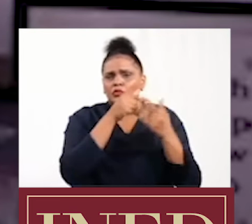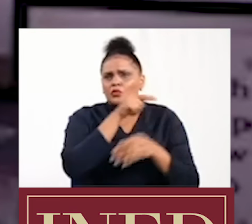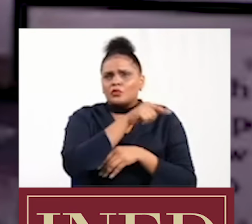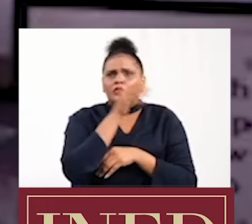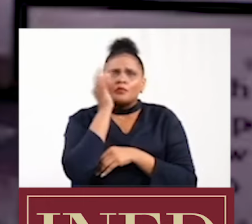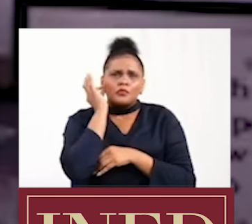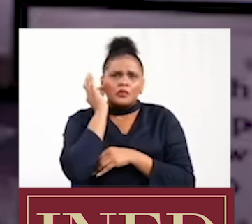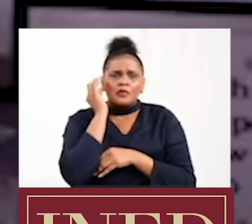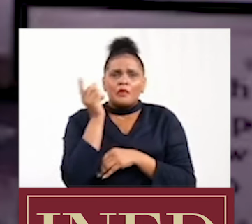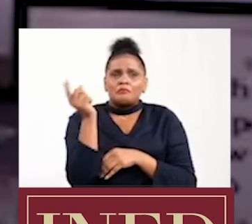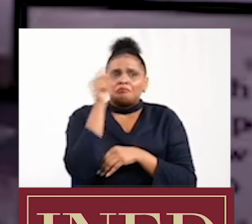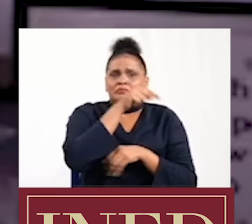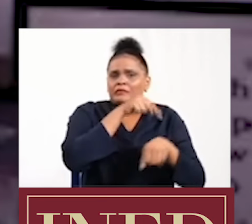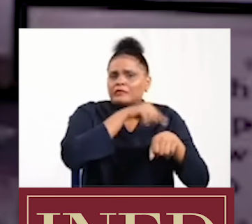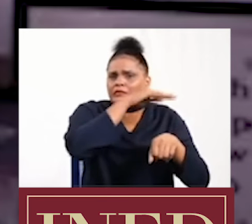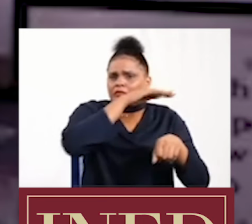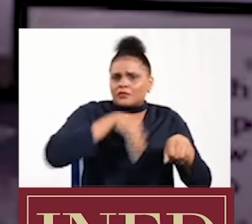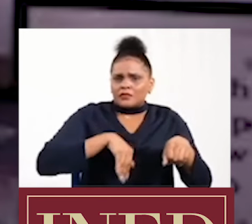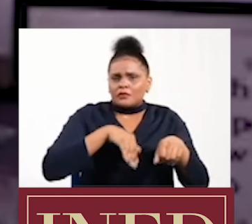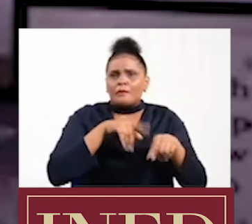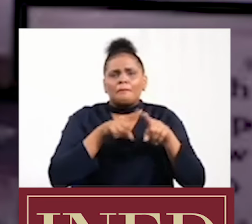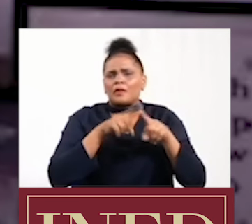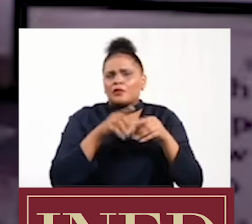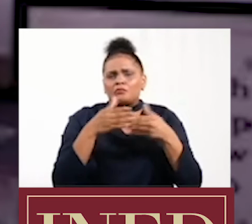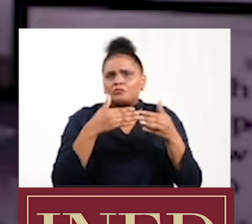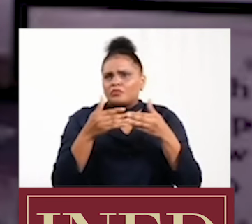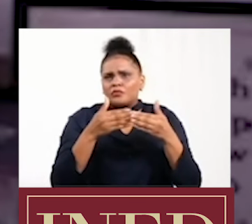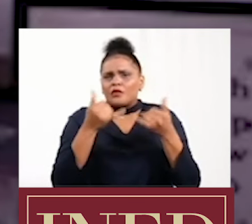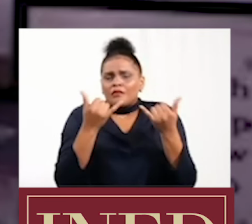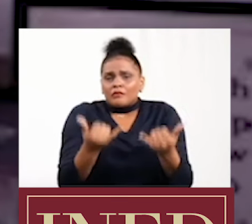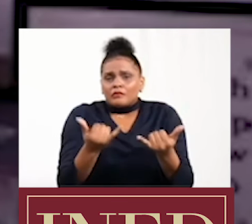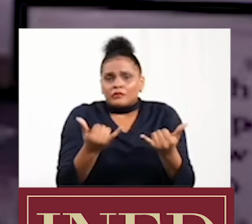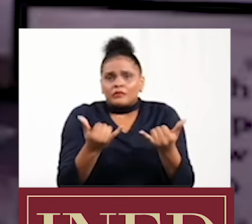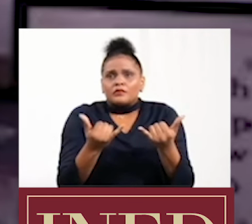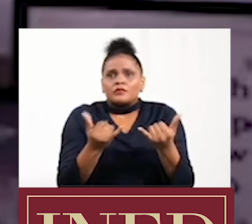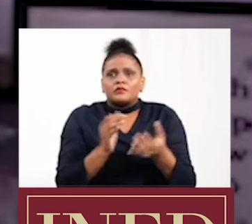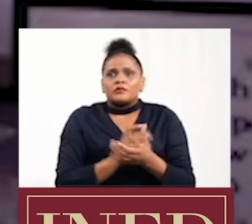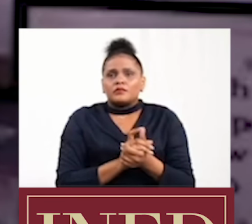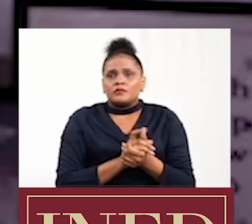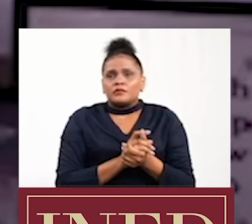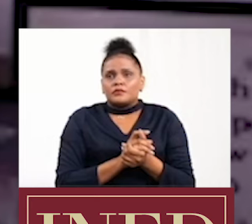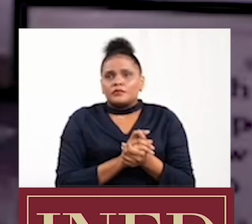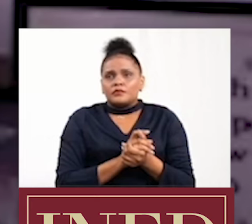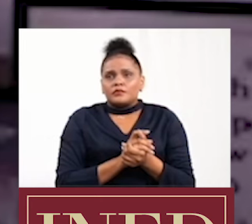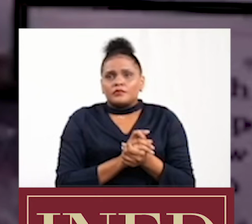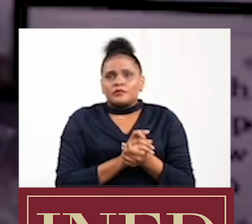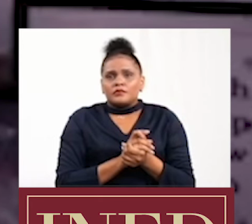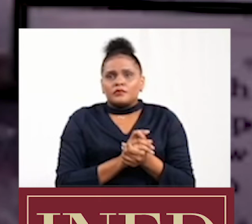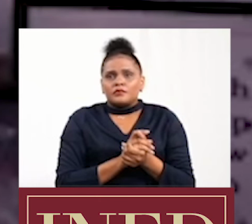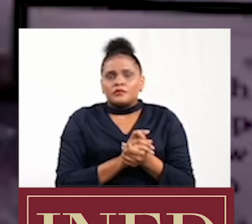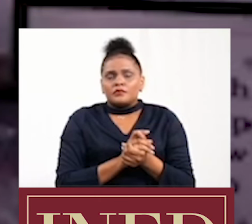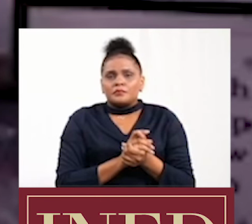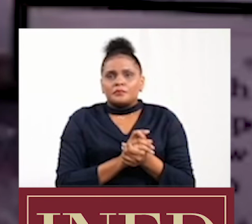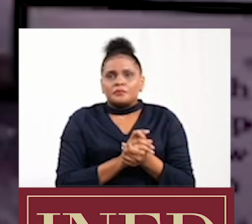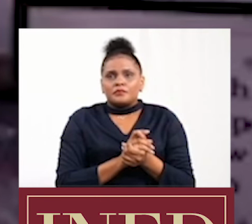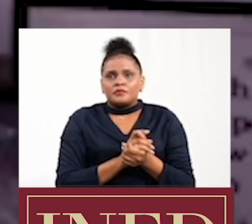hemos llegado tarde a determinados espacios pero bueno es el momento hay un momento de efervescencia